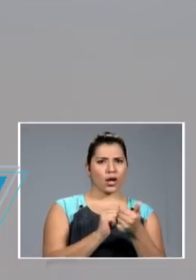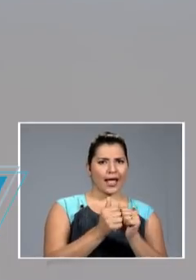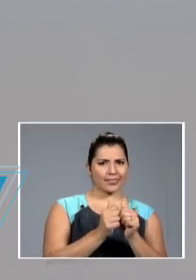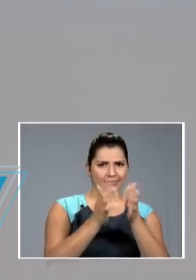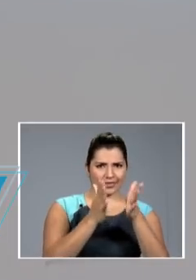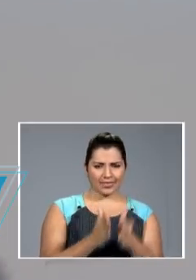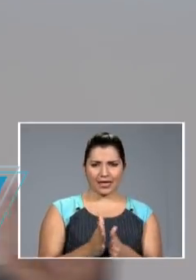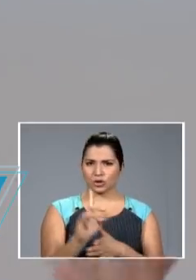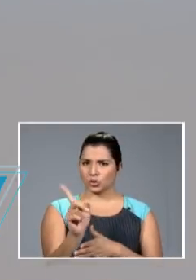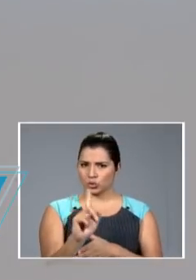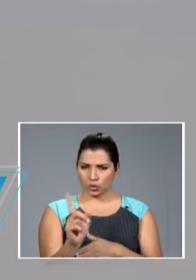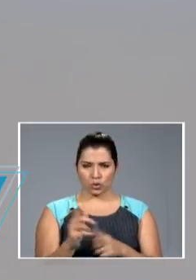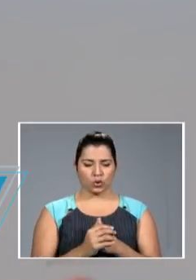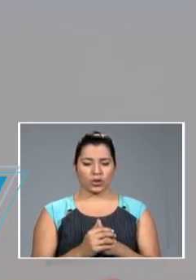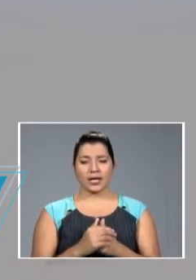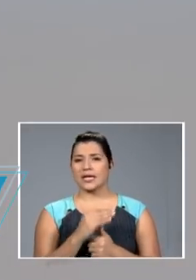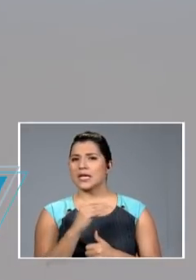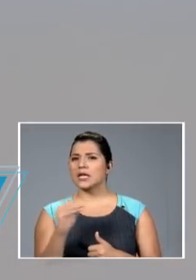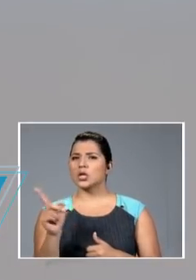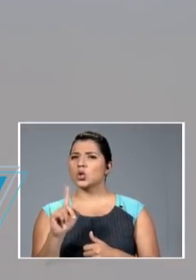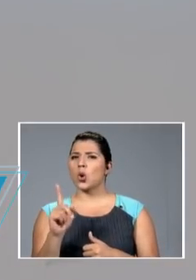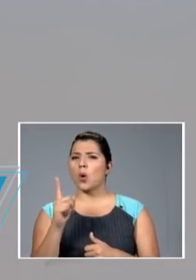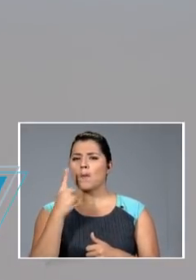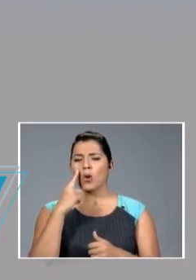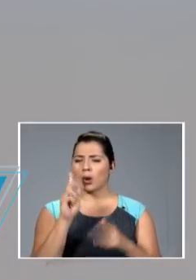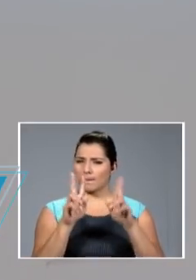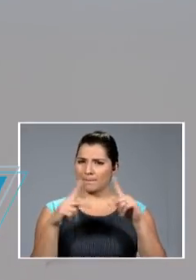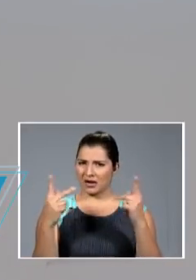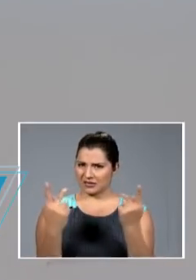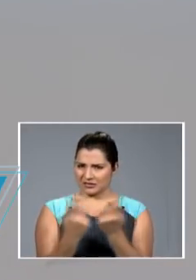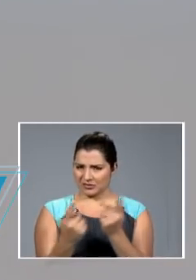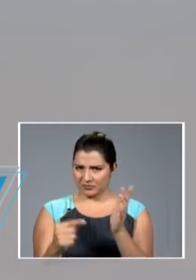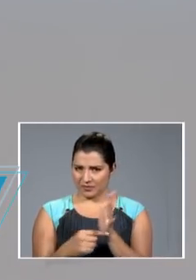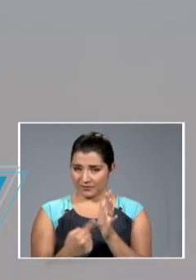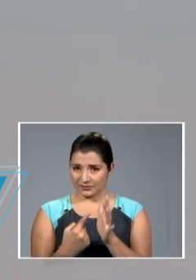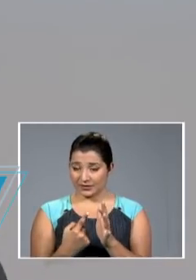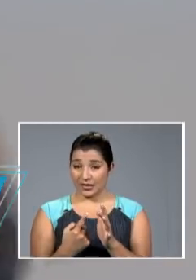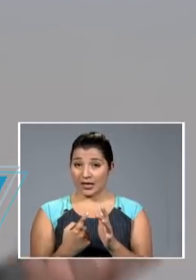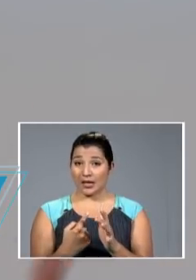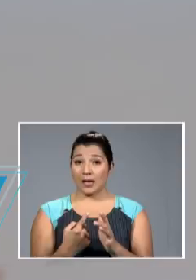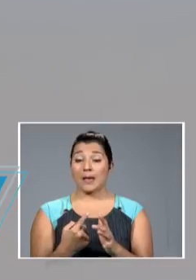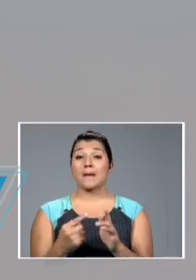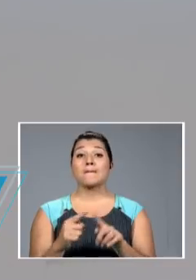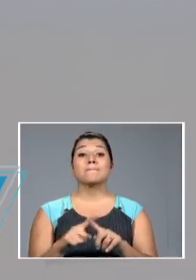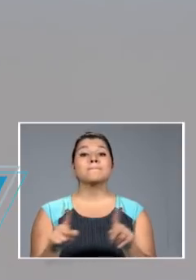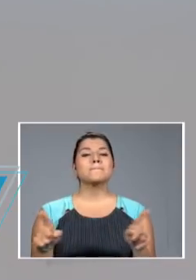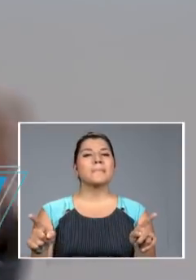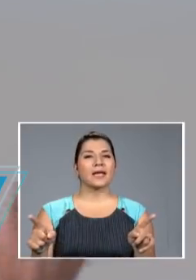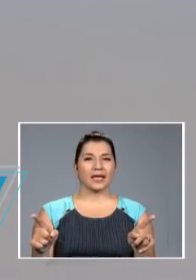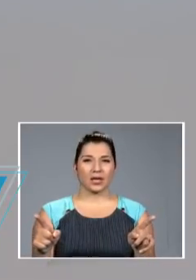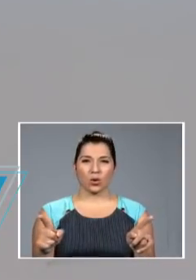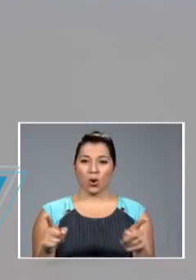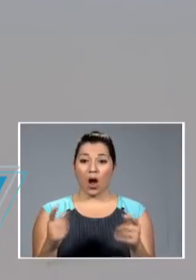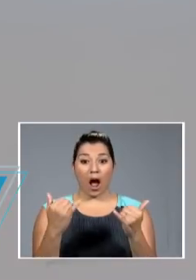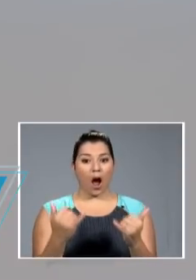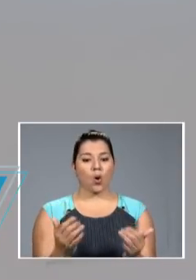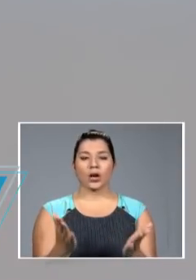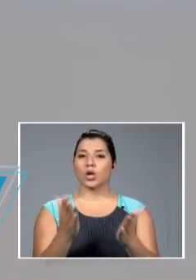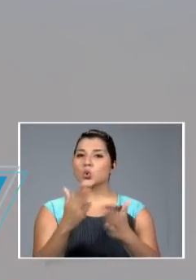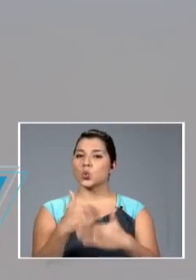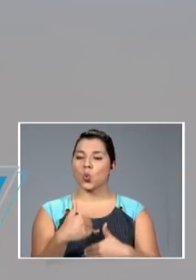campaña, y digamos que no tampoco de sus partidos, pero como mediáticamente hay tal descontrol,